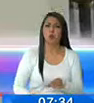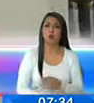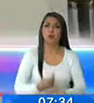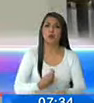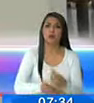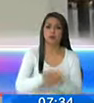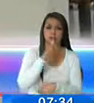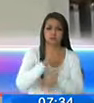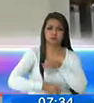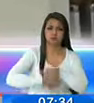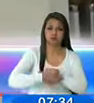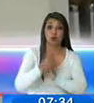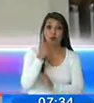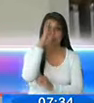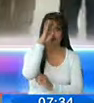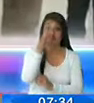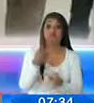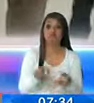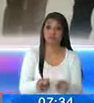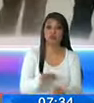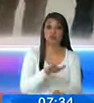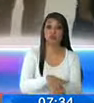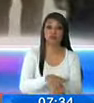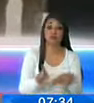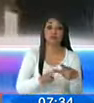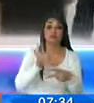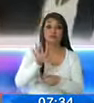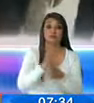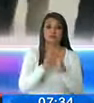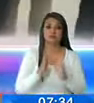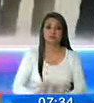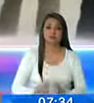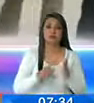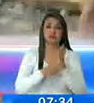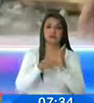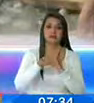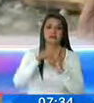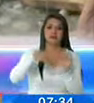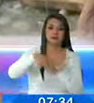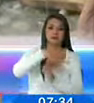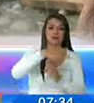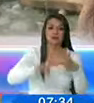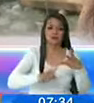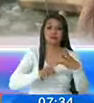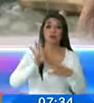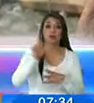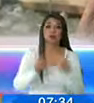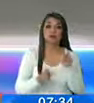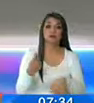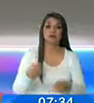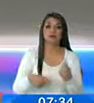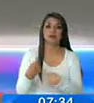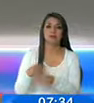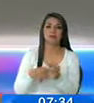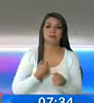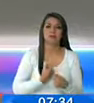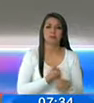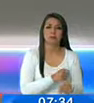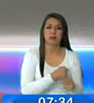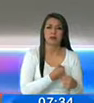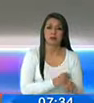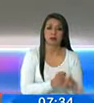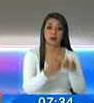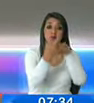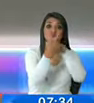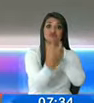además a 11 policías en servicio activo, 5 funcionarios del Ministerio del Ambiente y 4 comerciantes de madera. La audiencia donde se